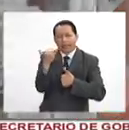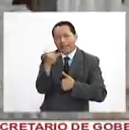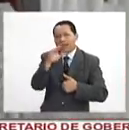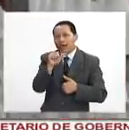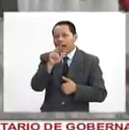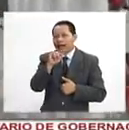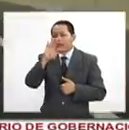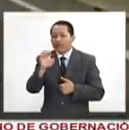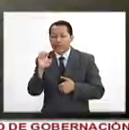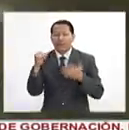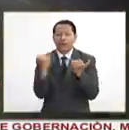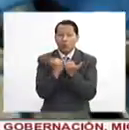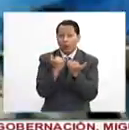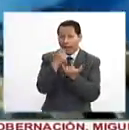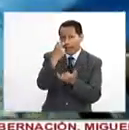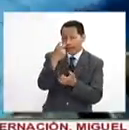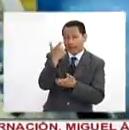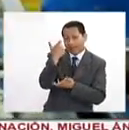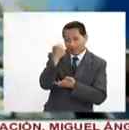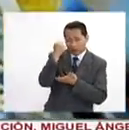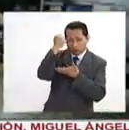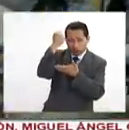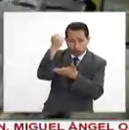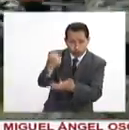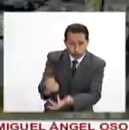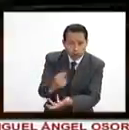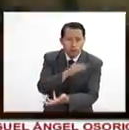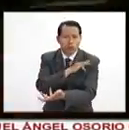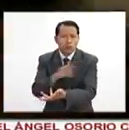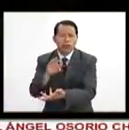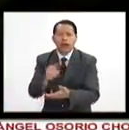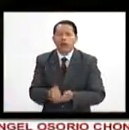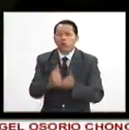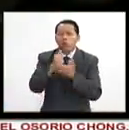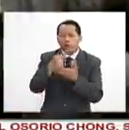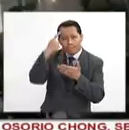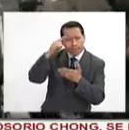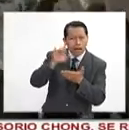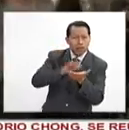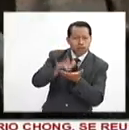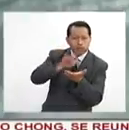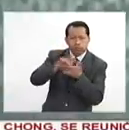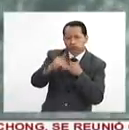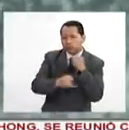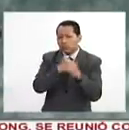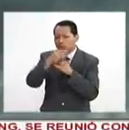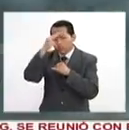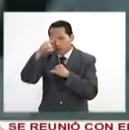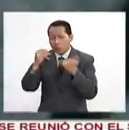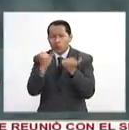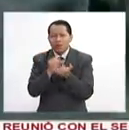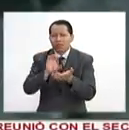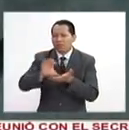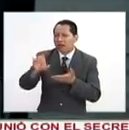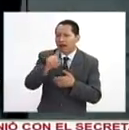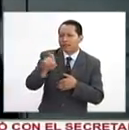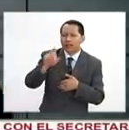Caribe. Este fondo es el principal instrumento de cooperación internacional de México y ha canalizado recursos por